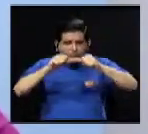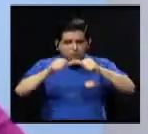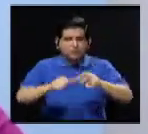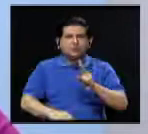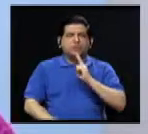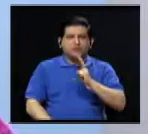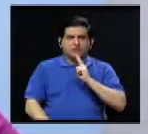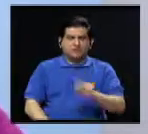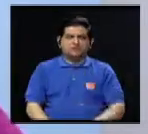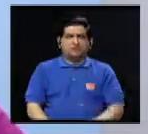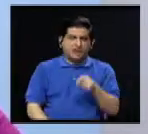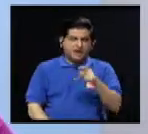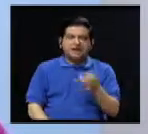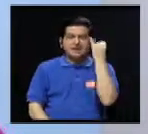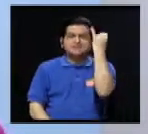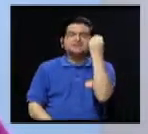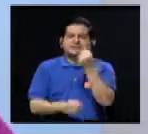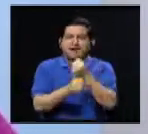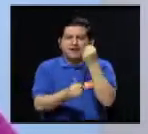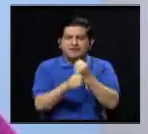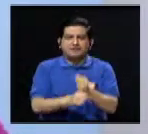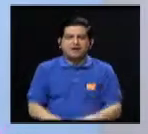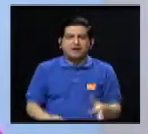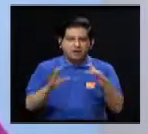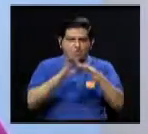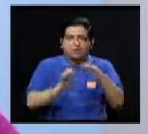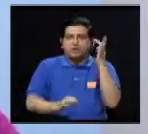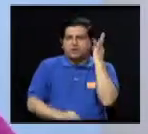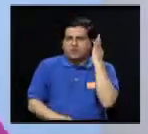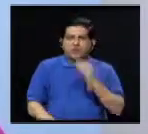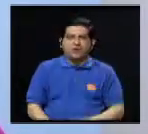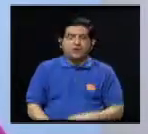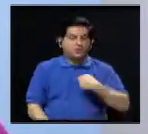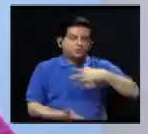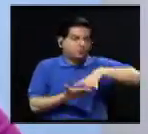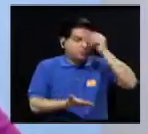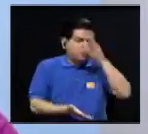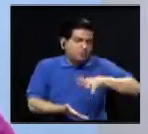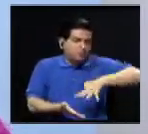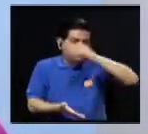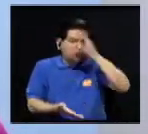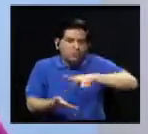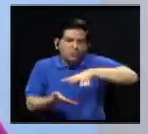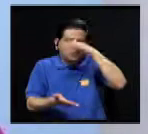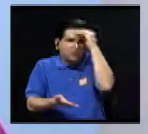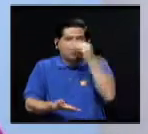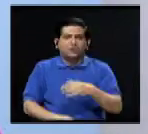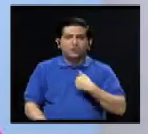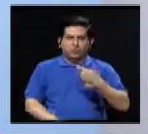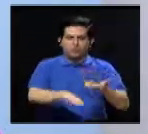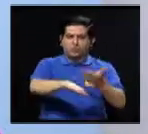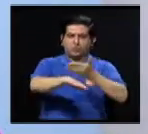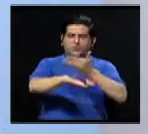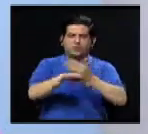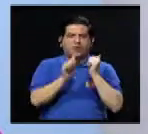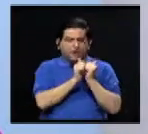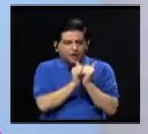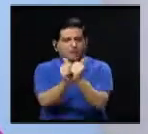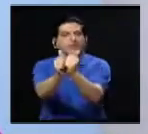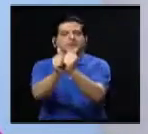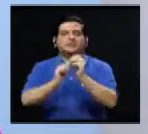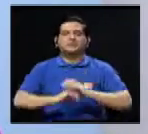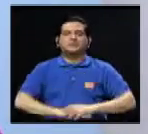¿verdad?, en esta línea de trabajo junto con estas mujeres, aprendiendo y creciendo junto con